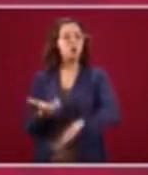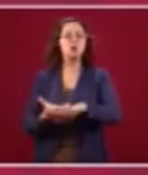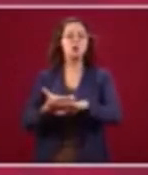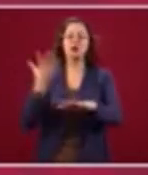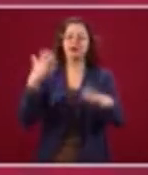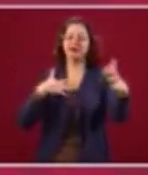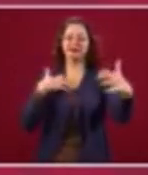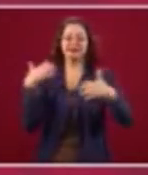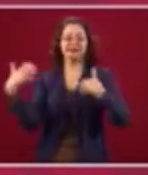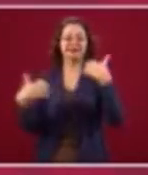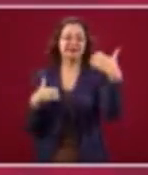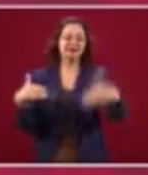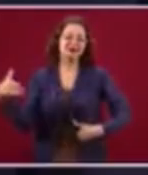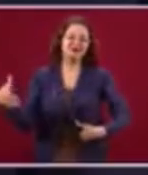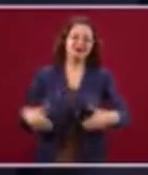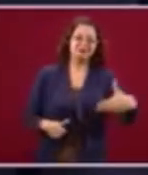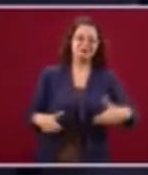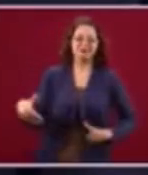inquietos.